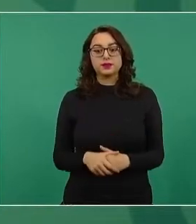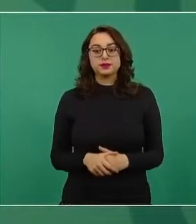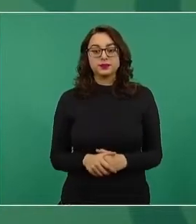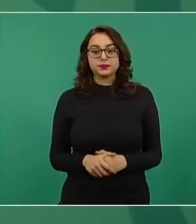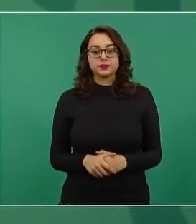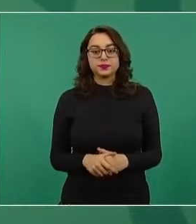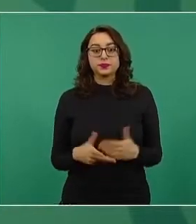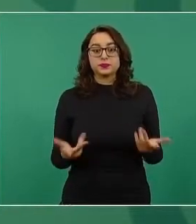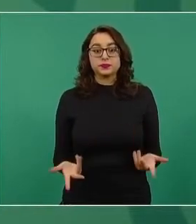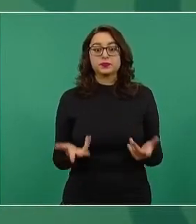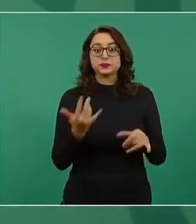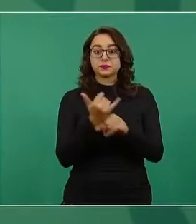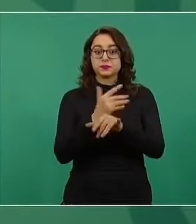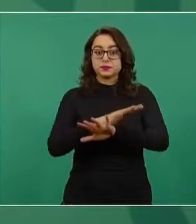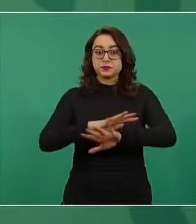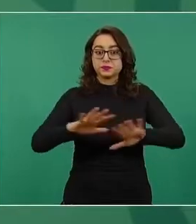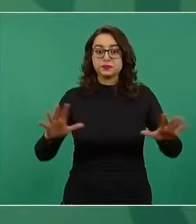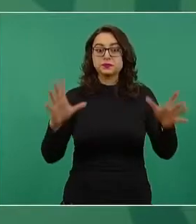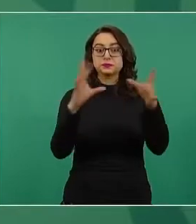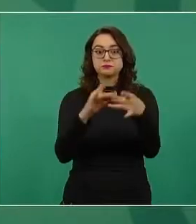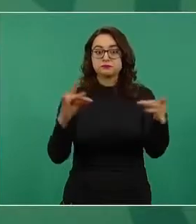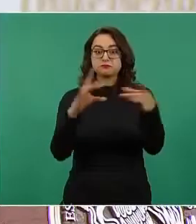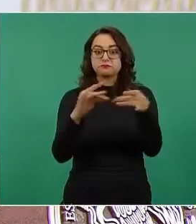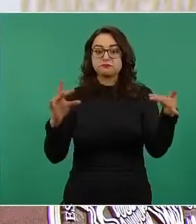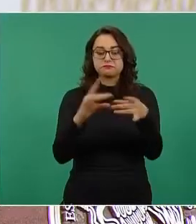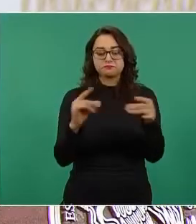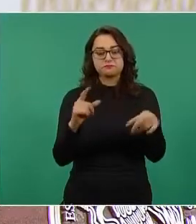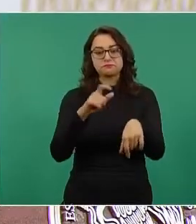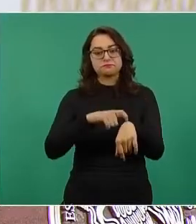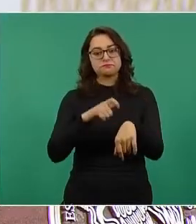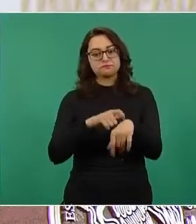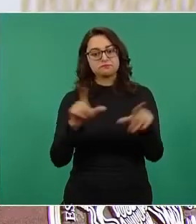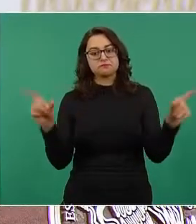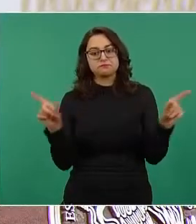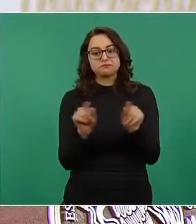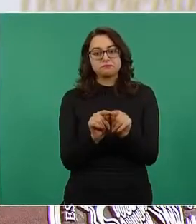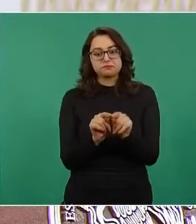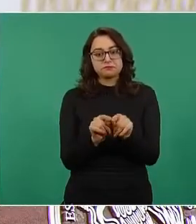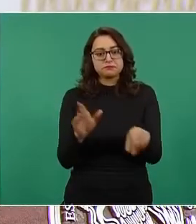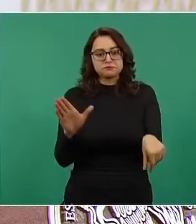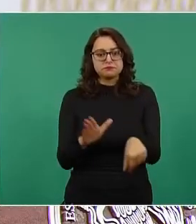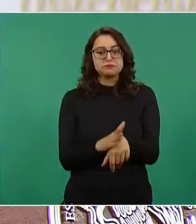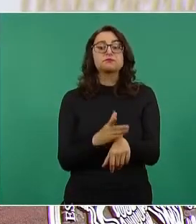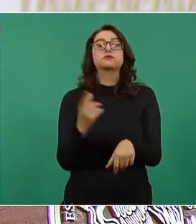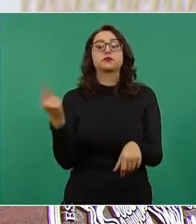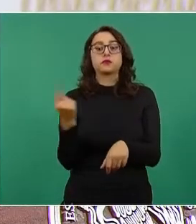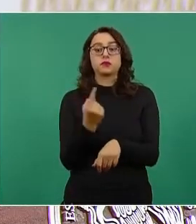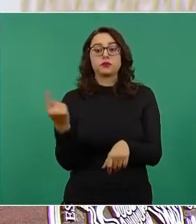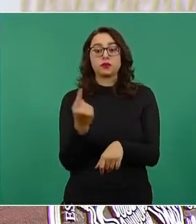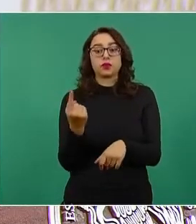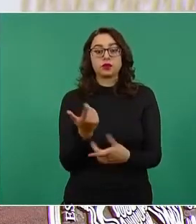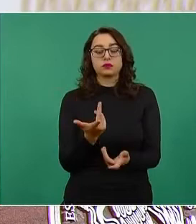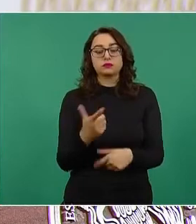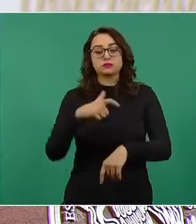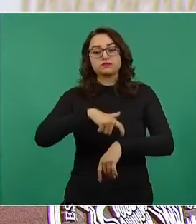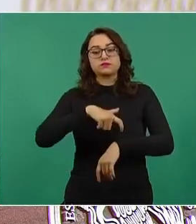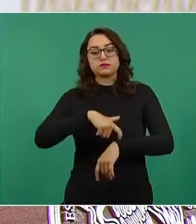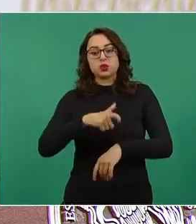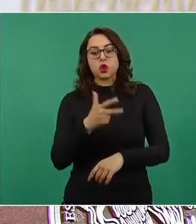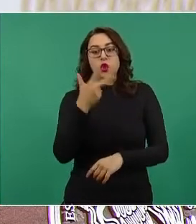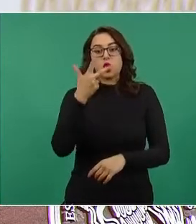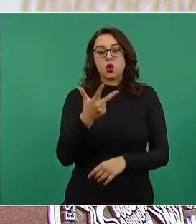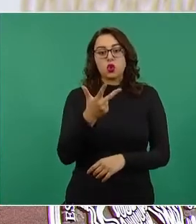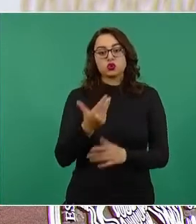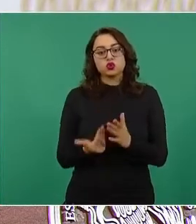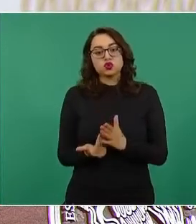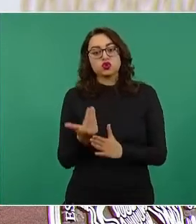ser breves en esta ocasión porque a las 8 de la mañana van